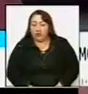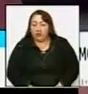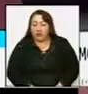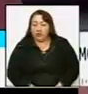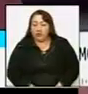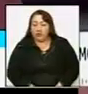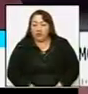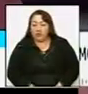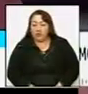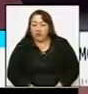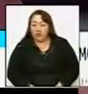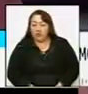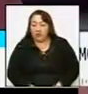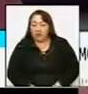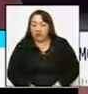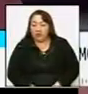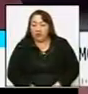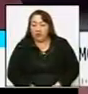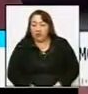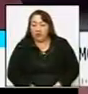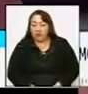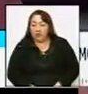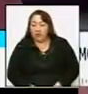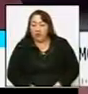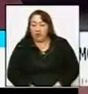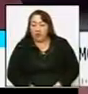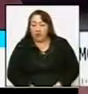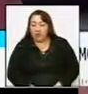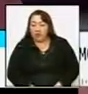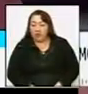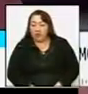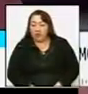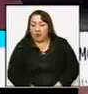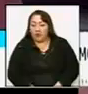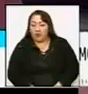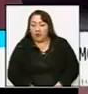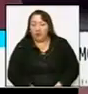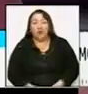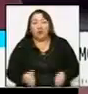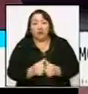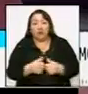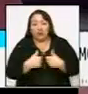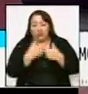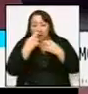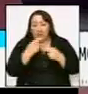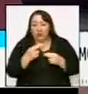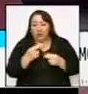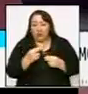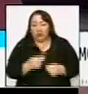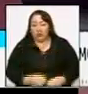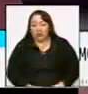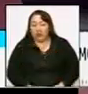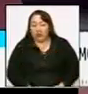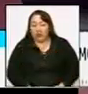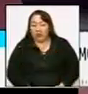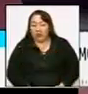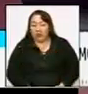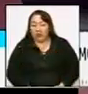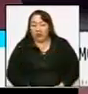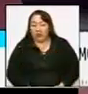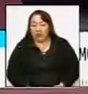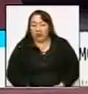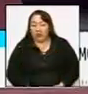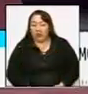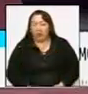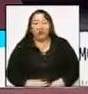en principio, lo que es mi opinión, al partido porque es el que te recibió, el que te acogió, con el cual has tenido una convivencia. Por respeto lo considero yo. No lo quiere el partido, yo